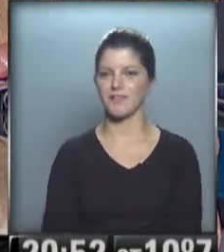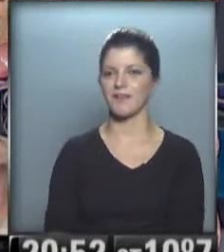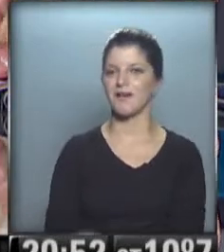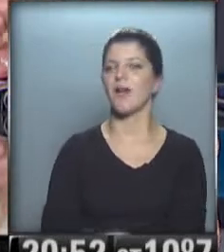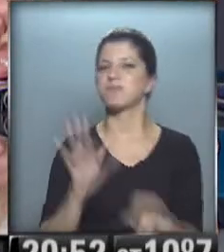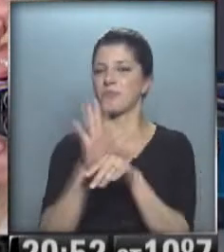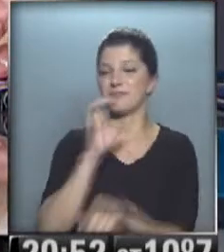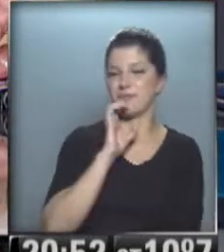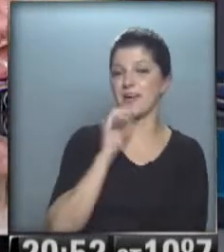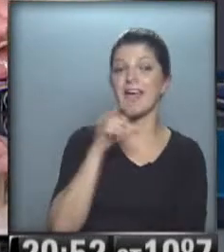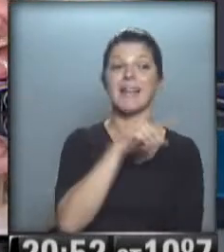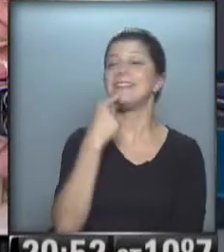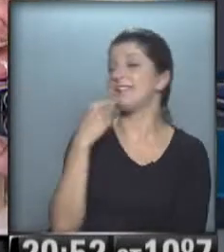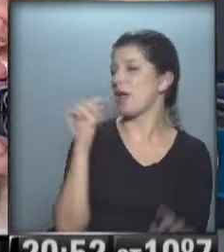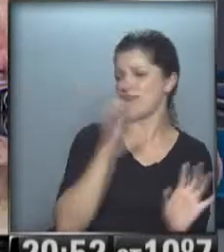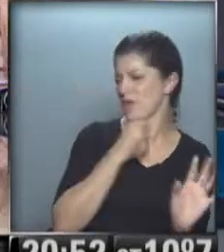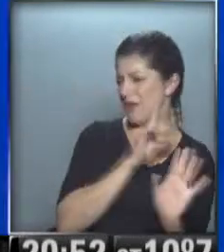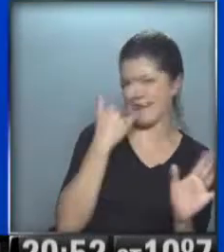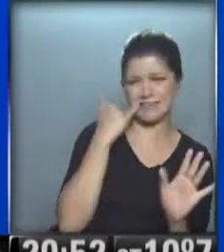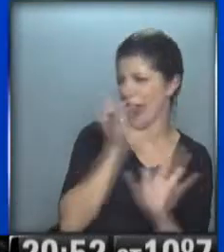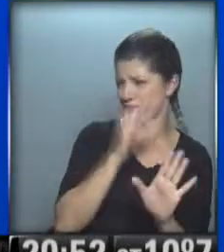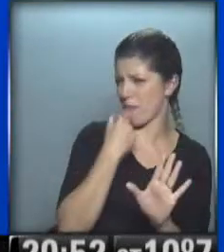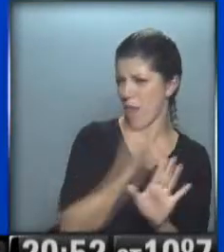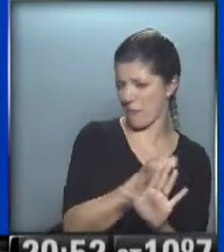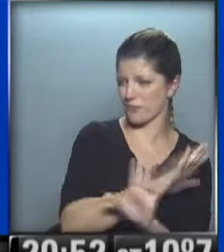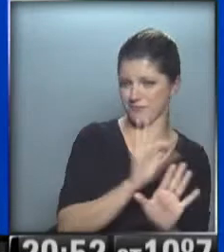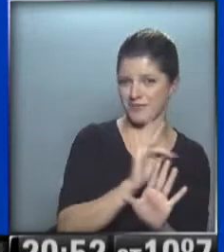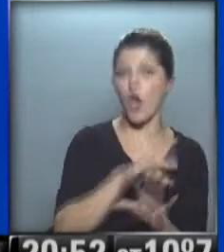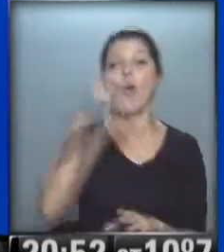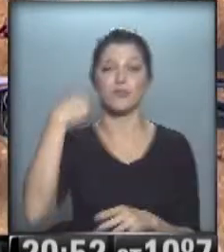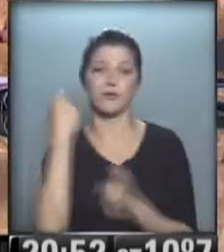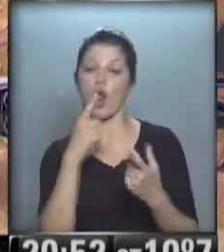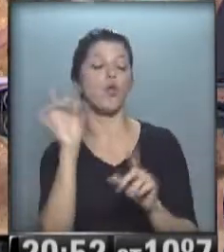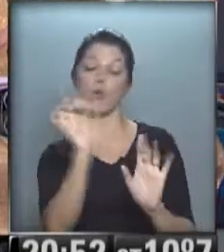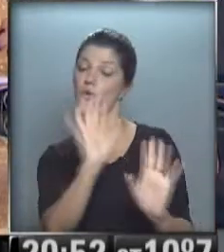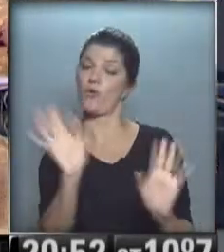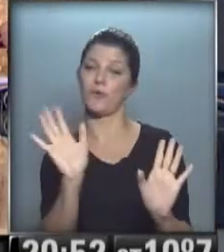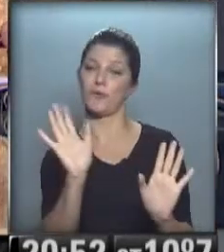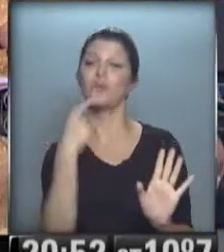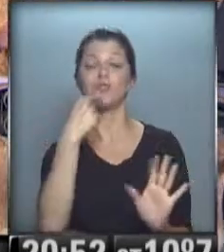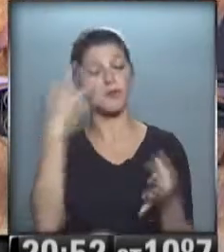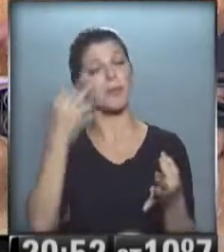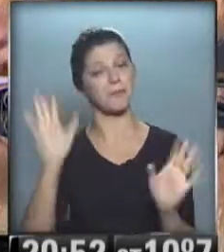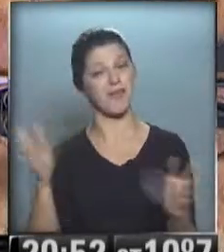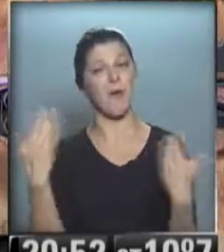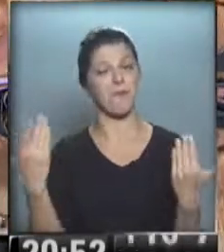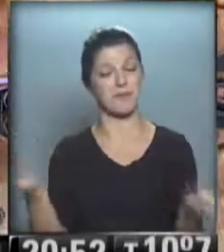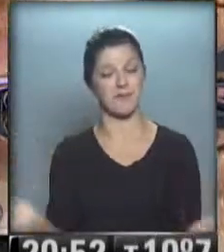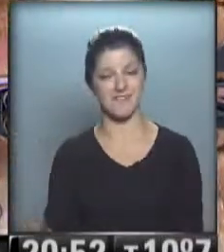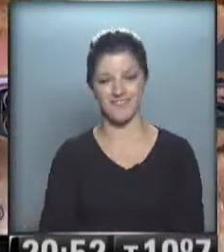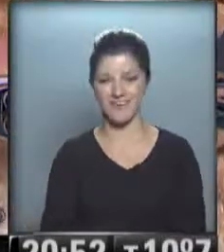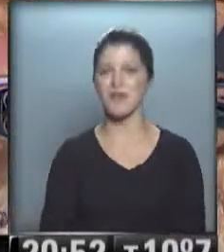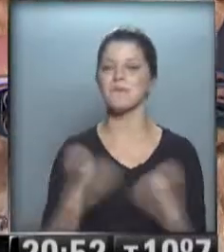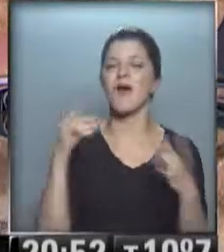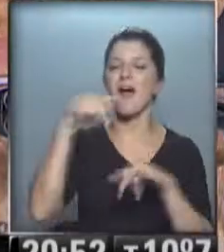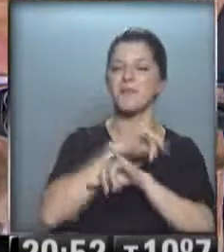Ironía. Lo dice Tiburcio y no lo quiere, que ya lo tiene. Ah, ya lo tiene. Que acepta otro tipo de regalo. No, ninguna ironía, no estamos hablando seriamente, por supuesto. Hacemos